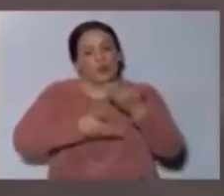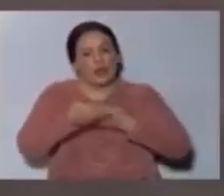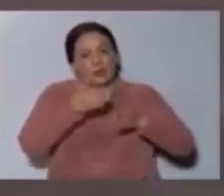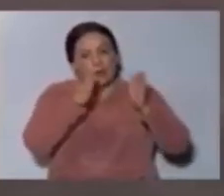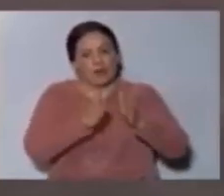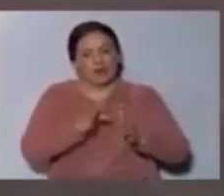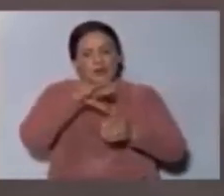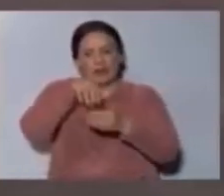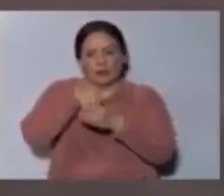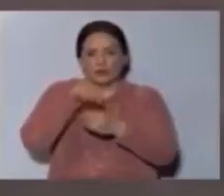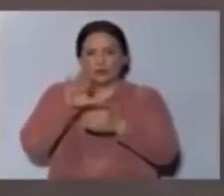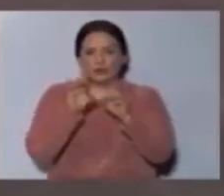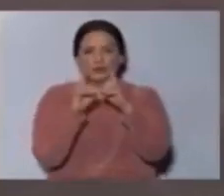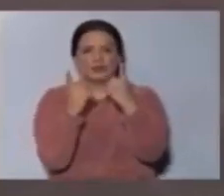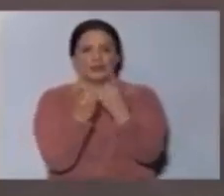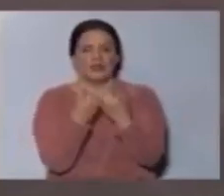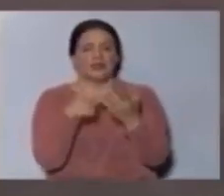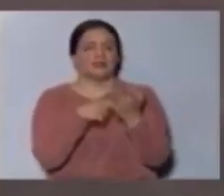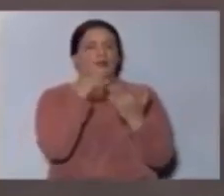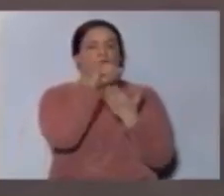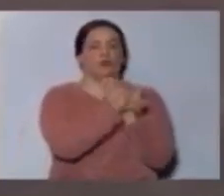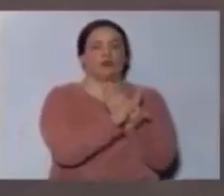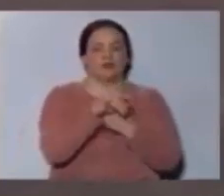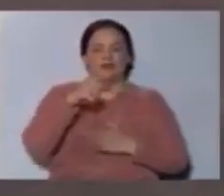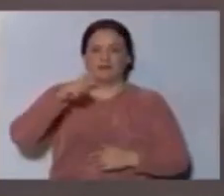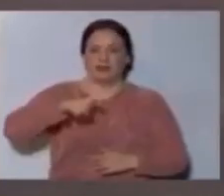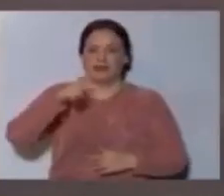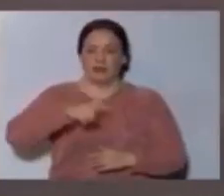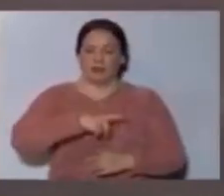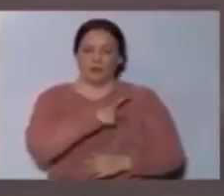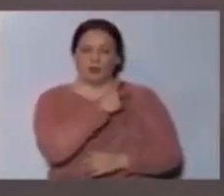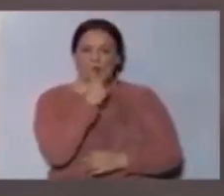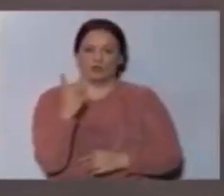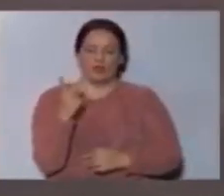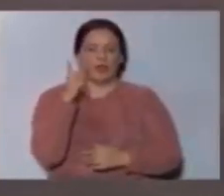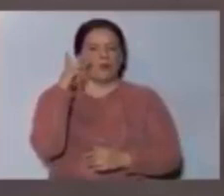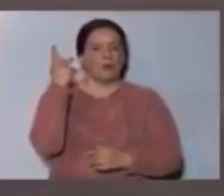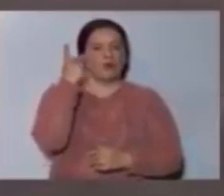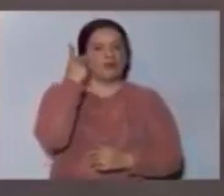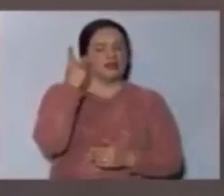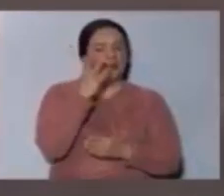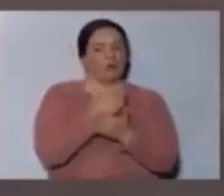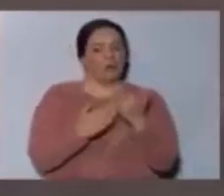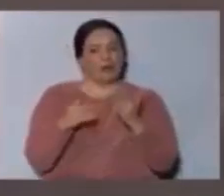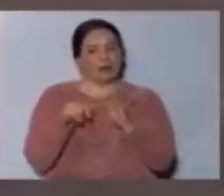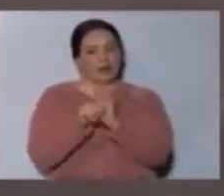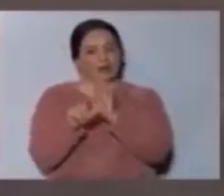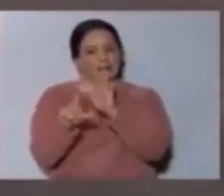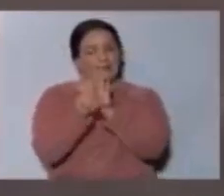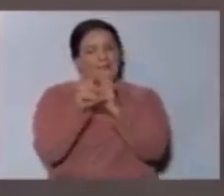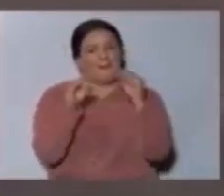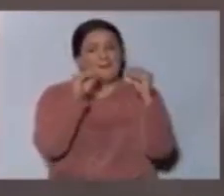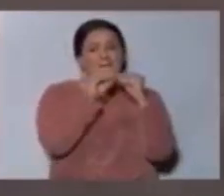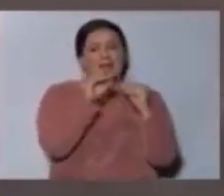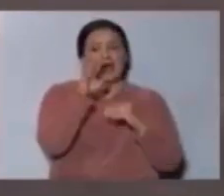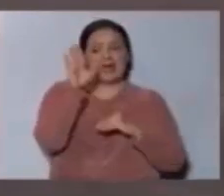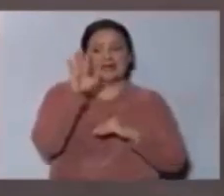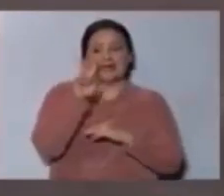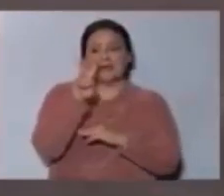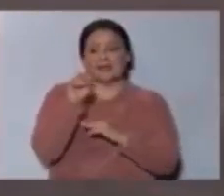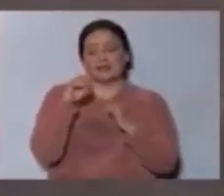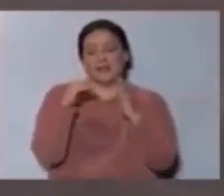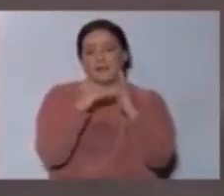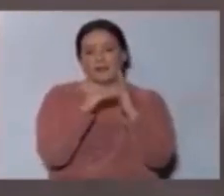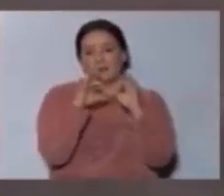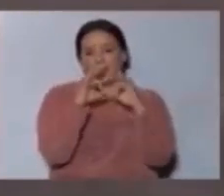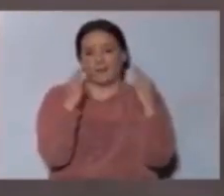Este proyecto requiere de voluntad política por parte de esta Asamblea. Más de 20.000 familias dependen